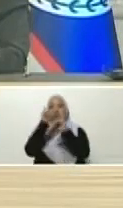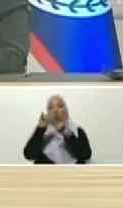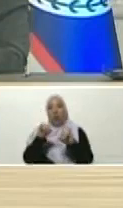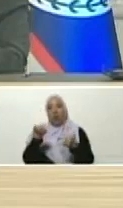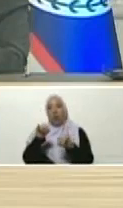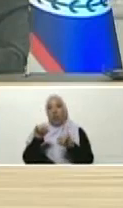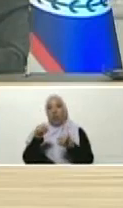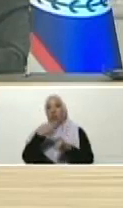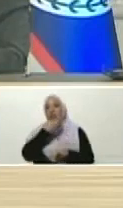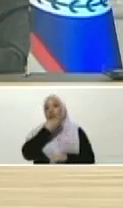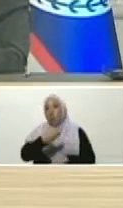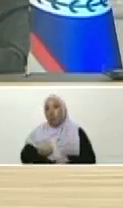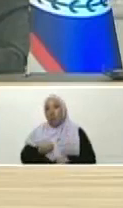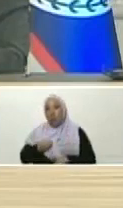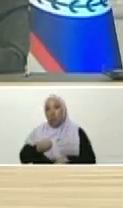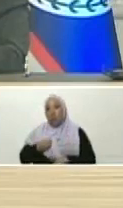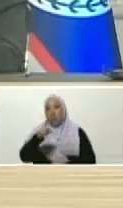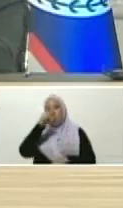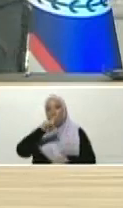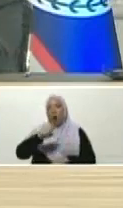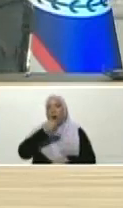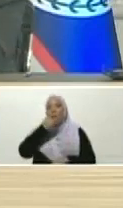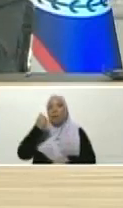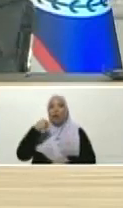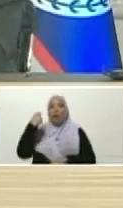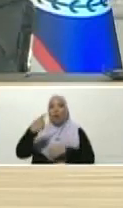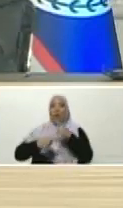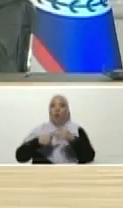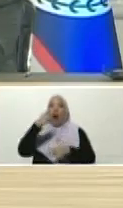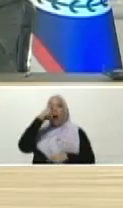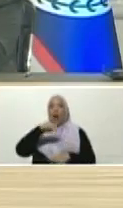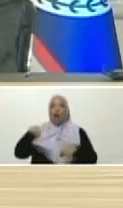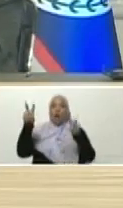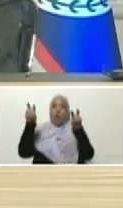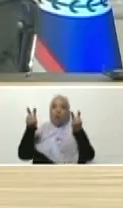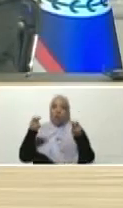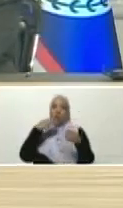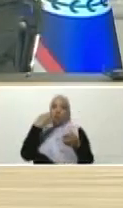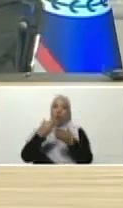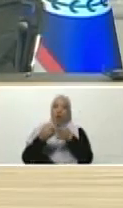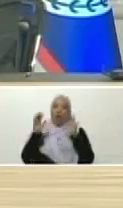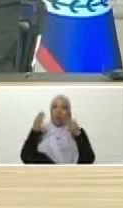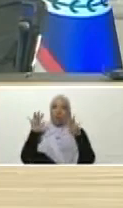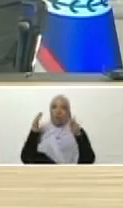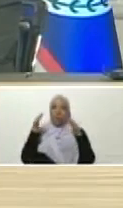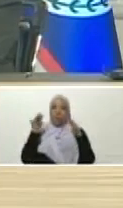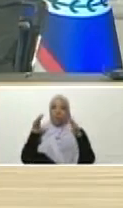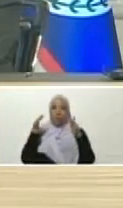y un próspero nuevo año. Muchísimas gracias.